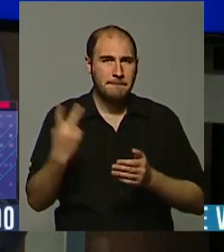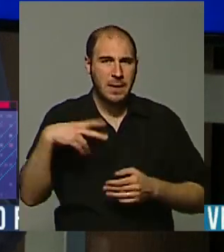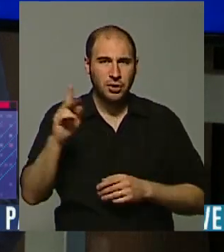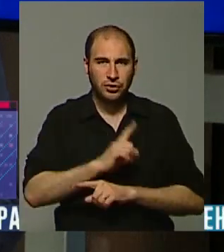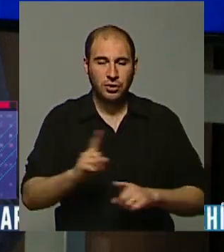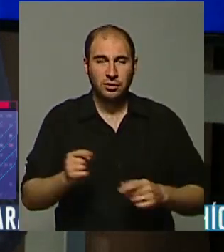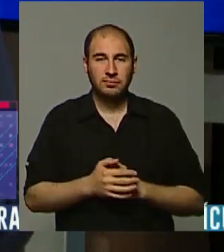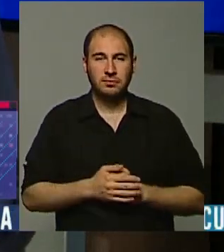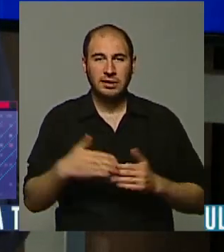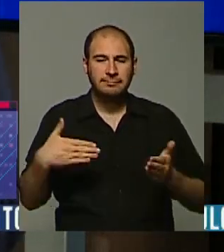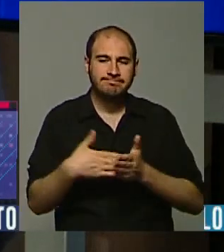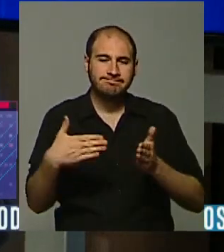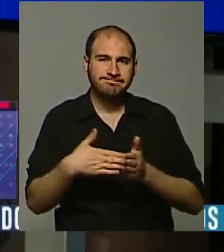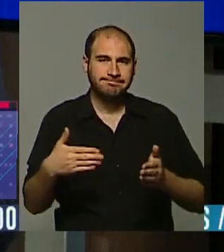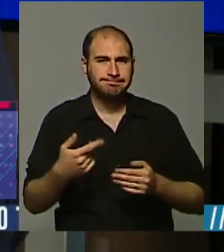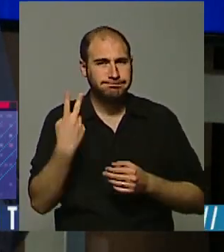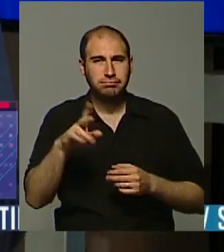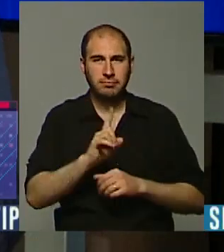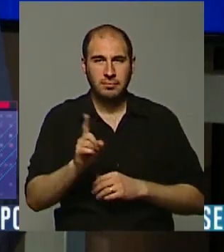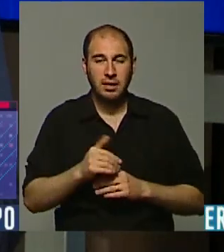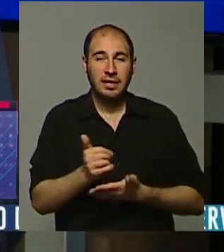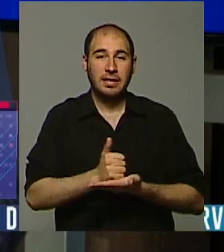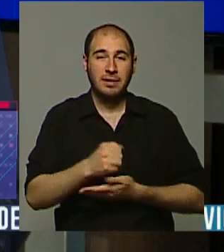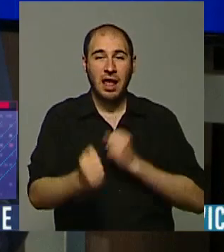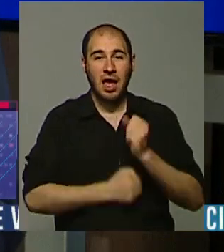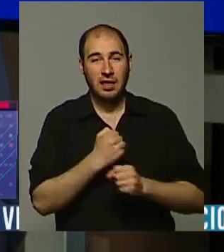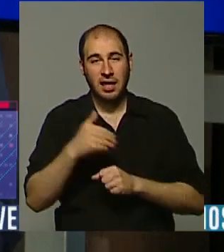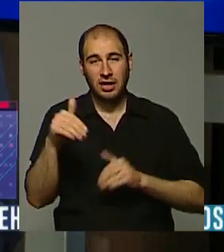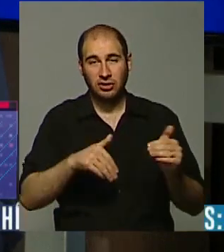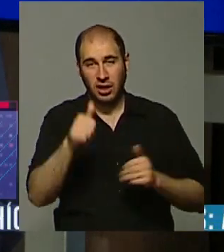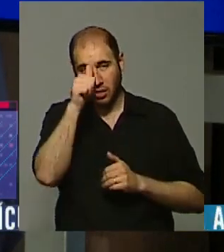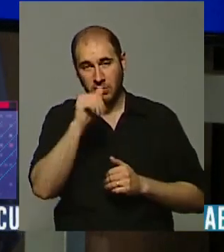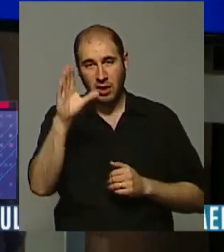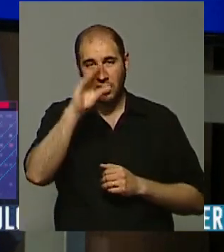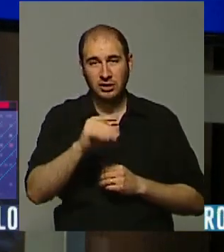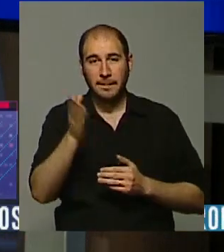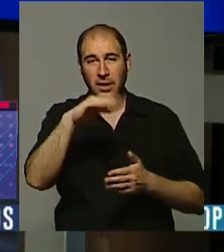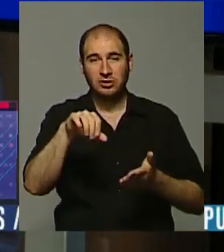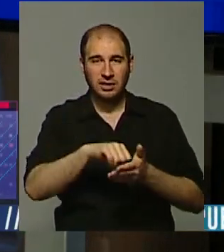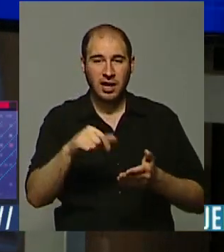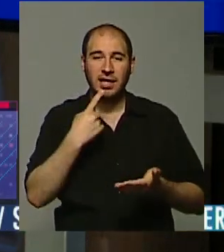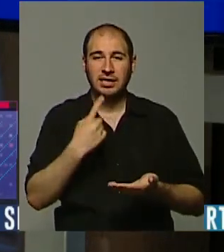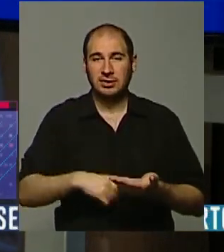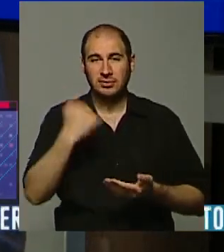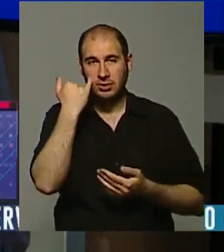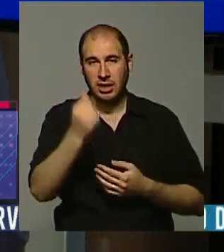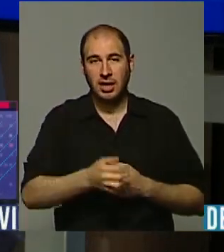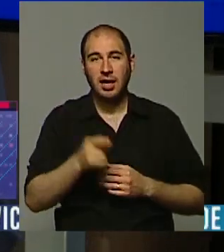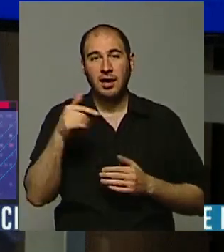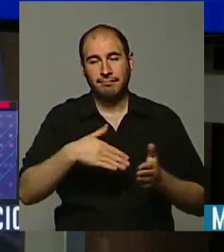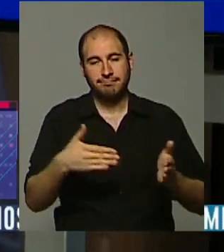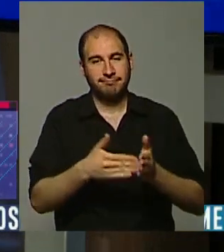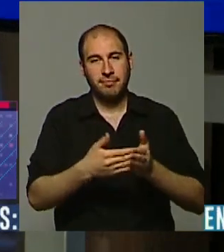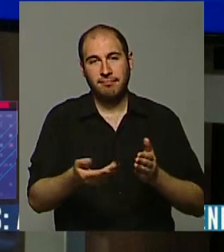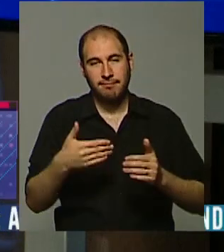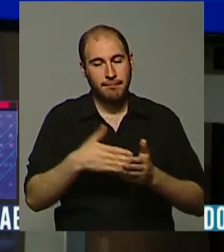un cepo mucho más restrictivo. Esperaron a las elecciones y el domingo a la noche ya el Banco Central había tomado la decisión de restringirlo